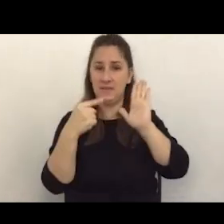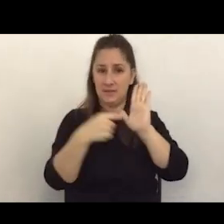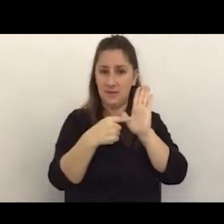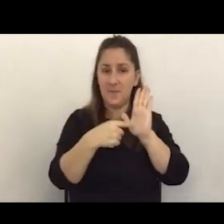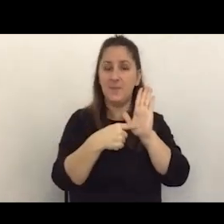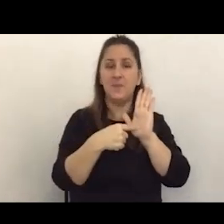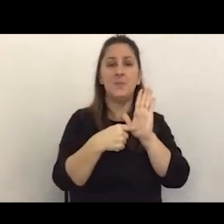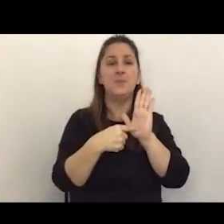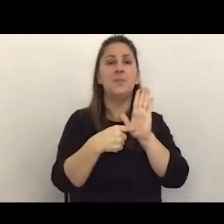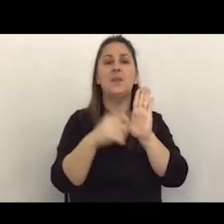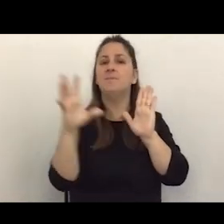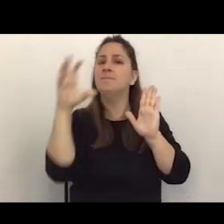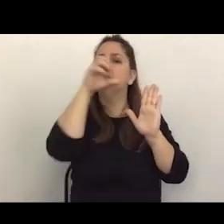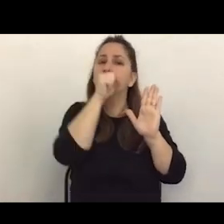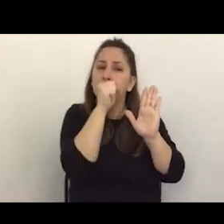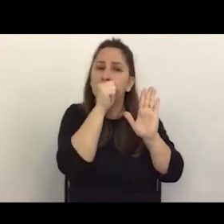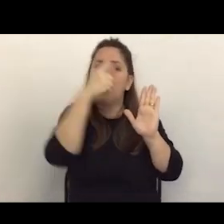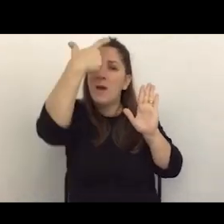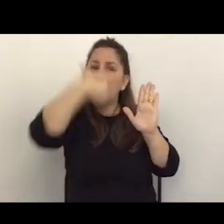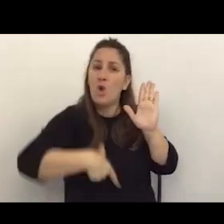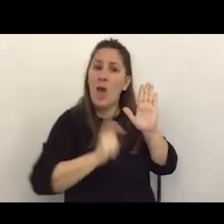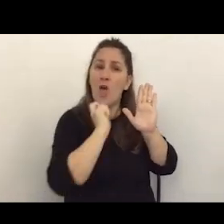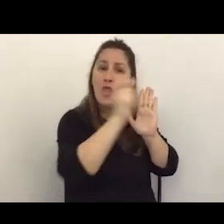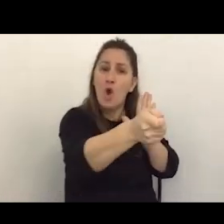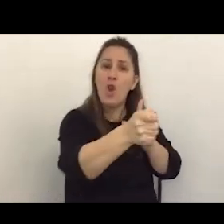el anonimato del donante.